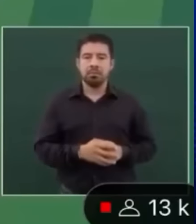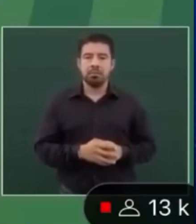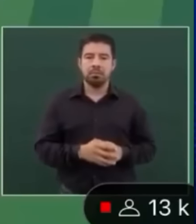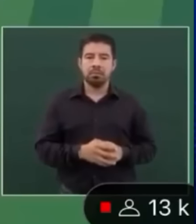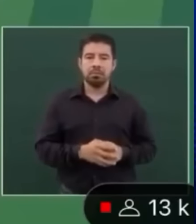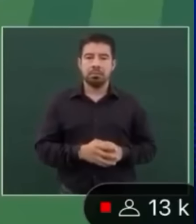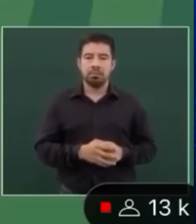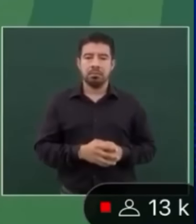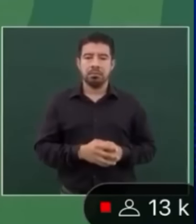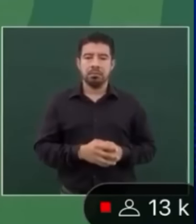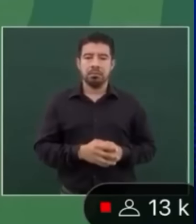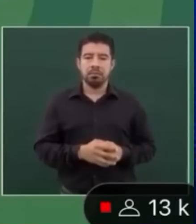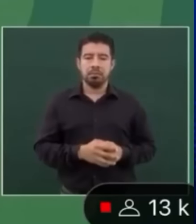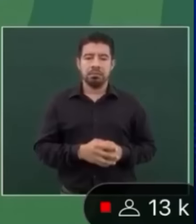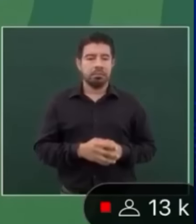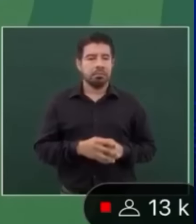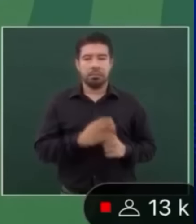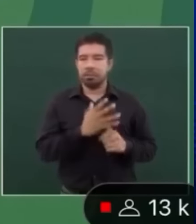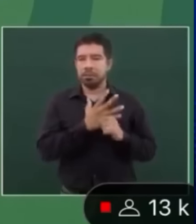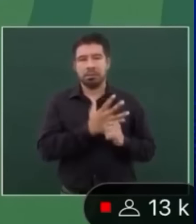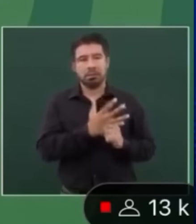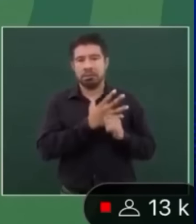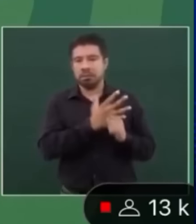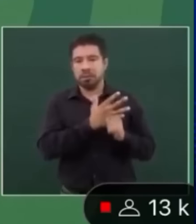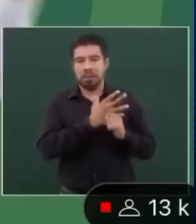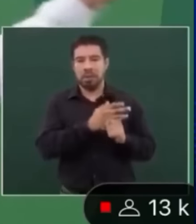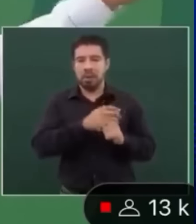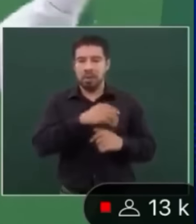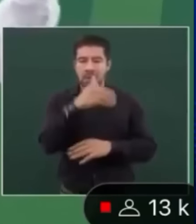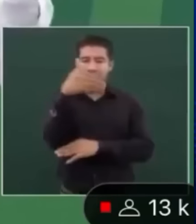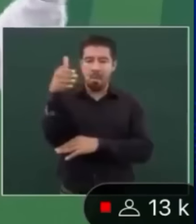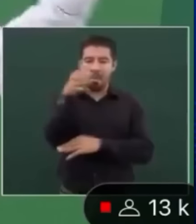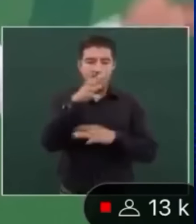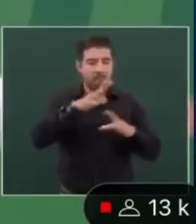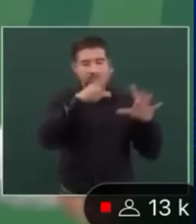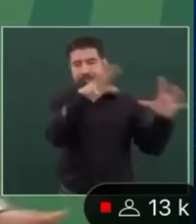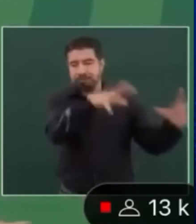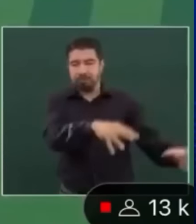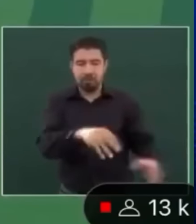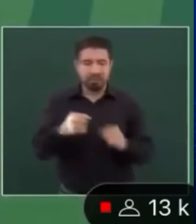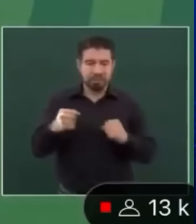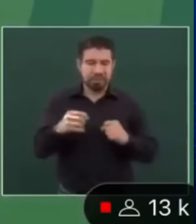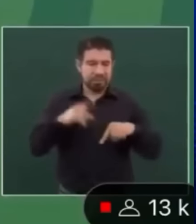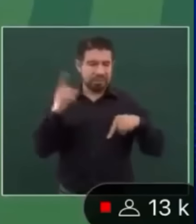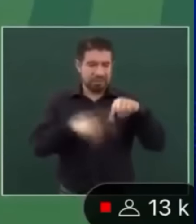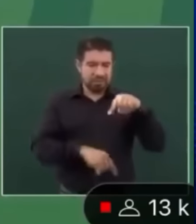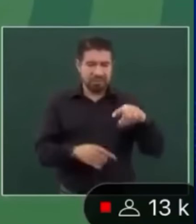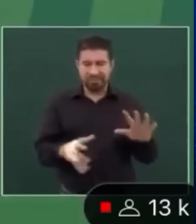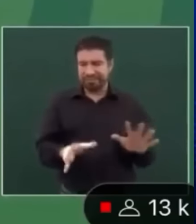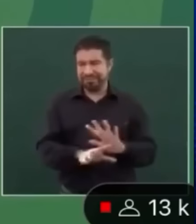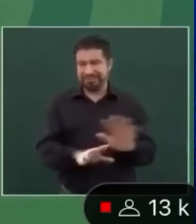están dale y dale y dale que les quitamos la bandera. No, la bandera es de todos.